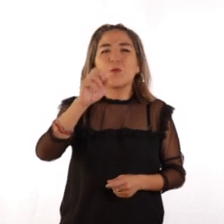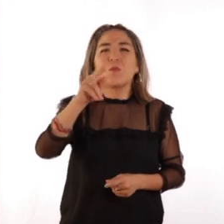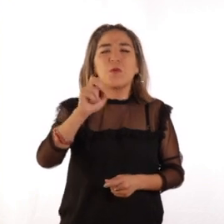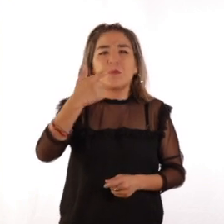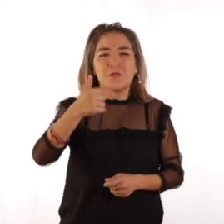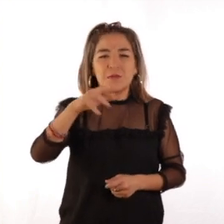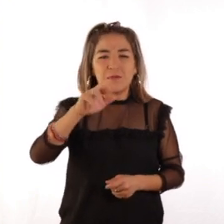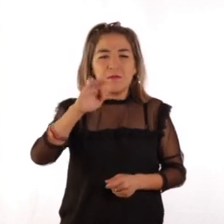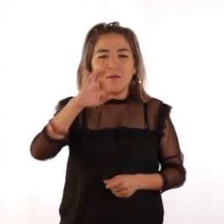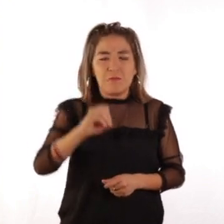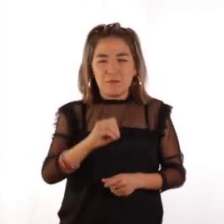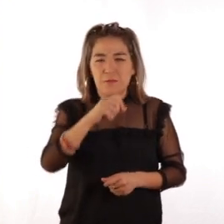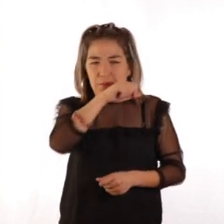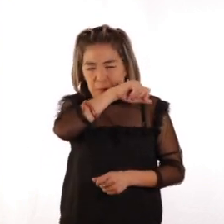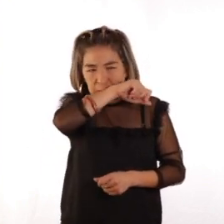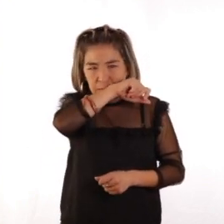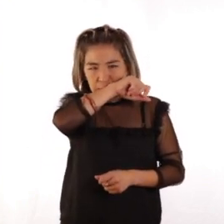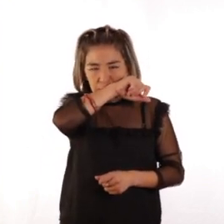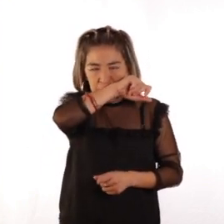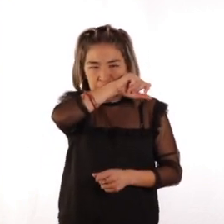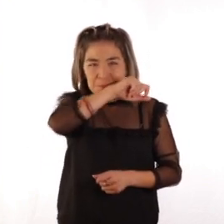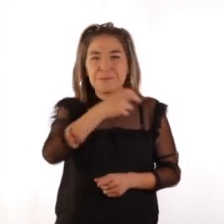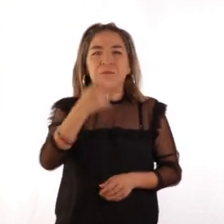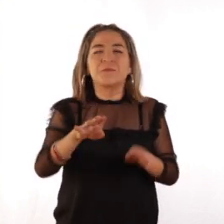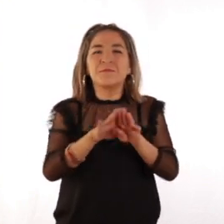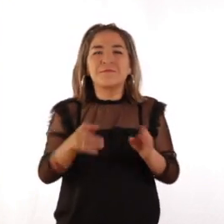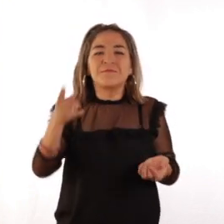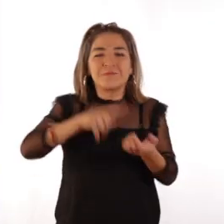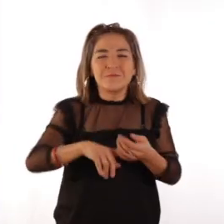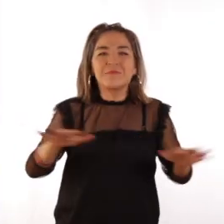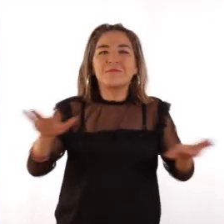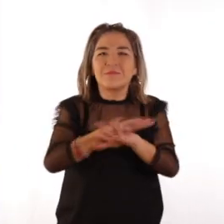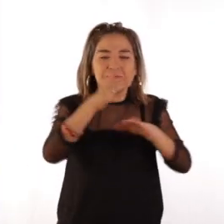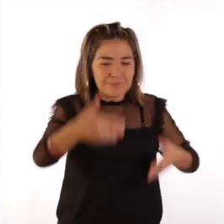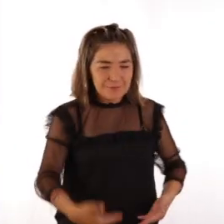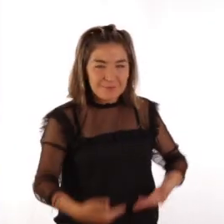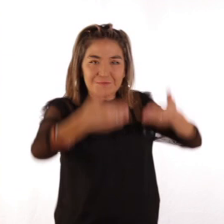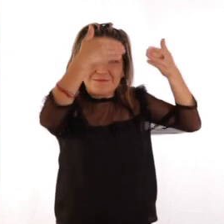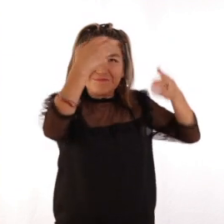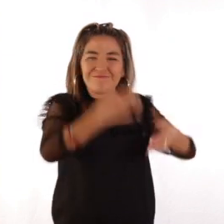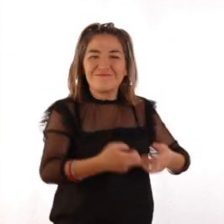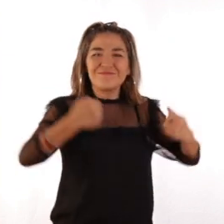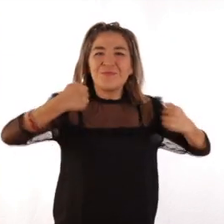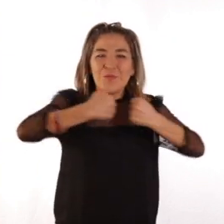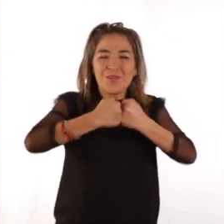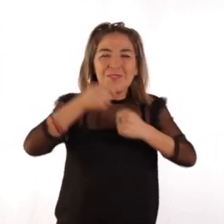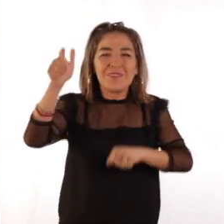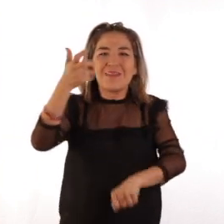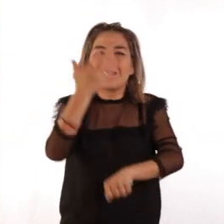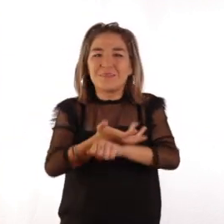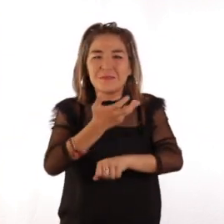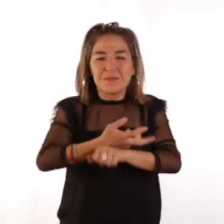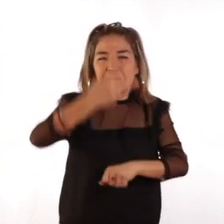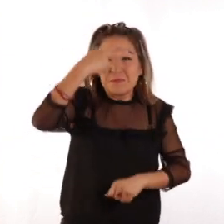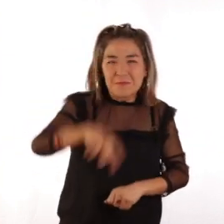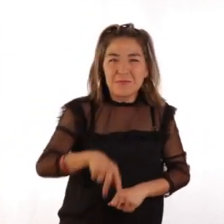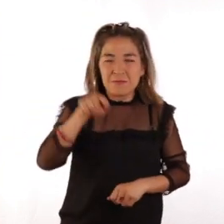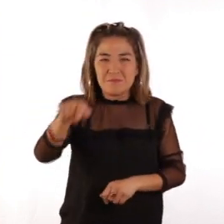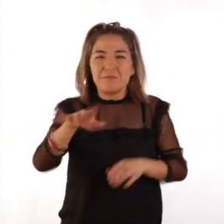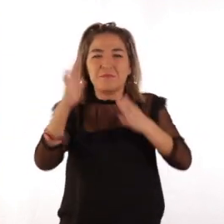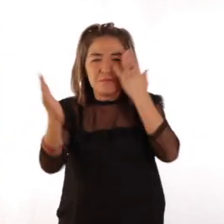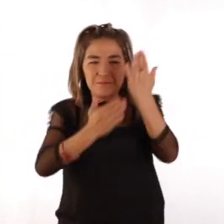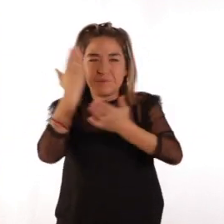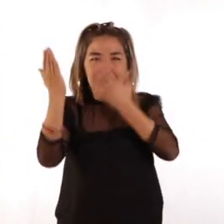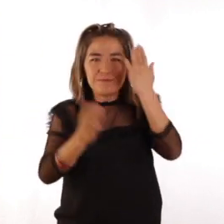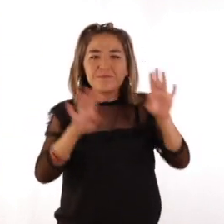mexicanos hicieron el levantamiento de la frontera entre Estados Unidos y México. Si no